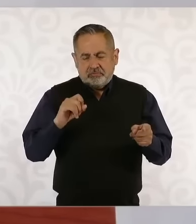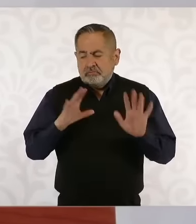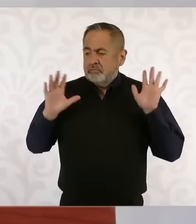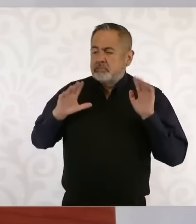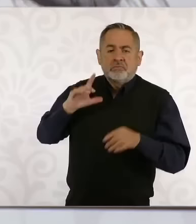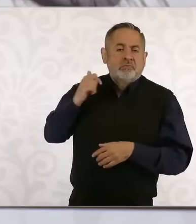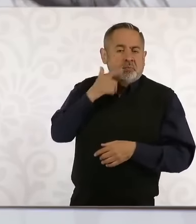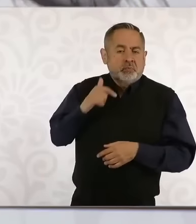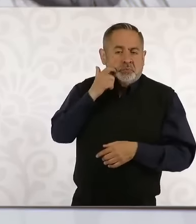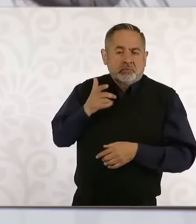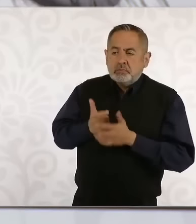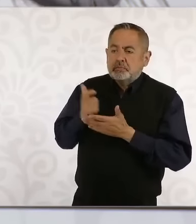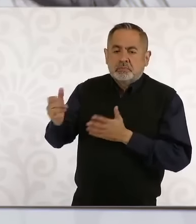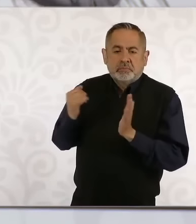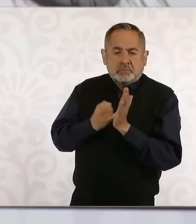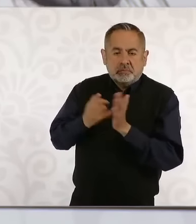habían resuelto.